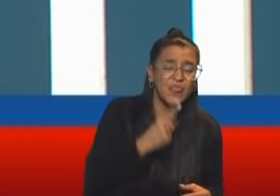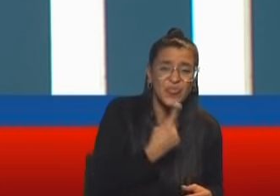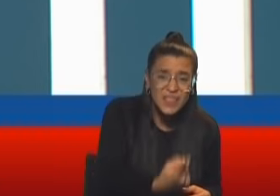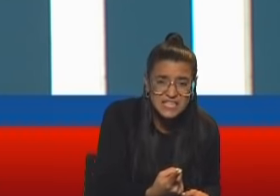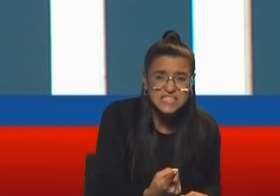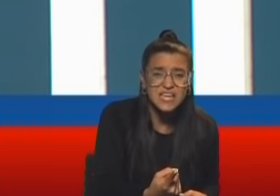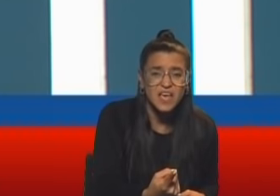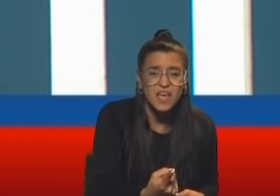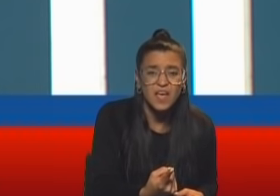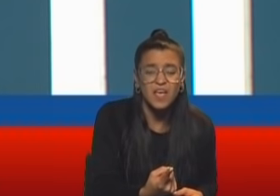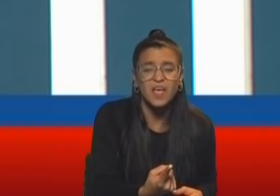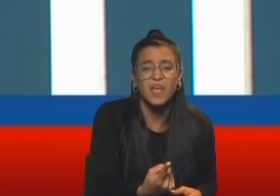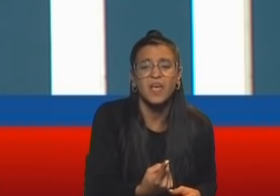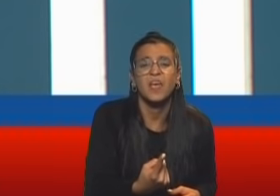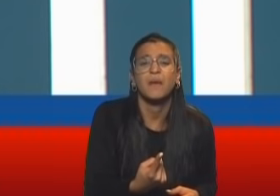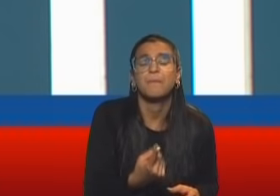dice a